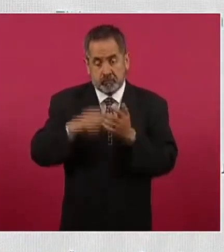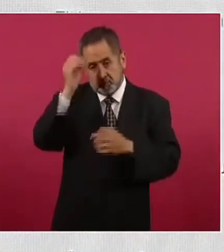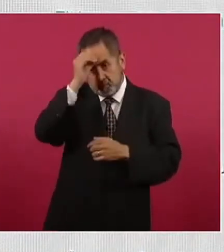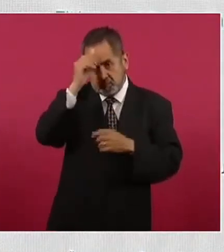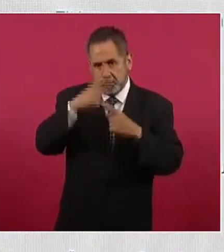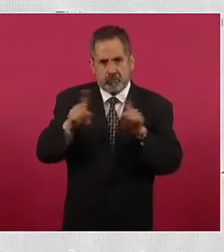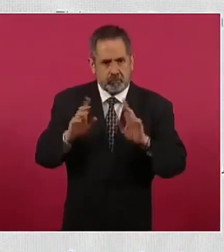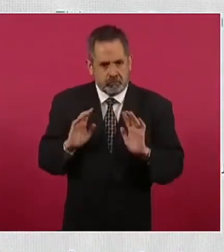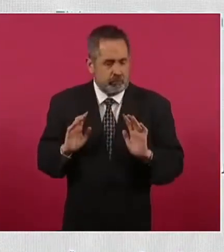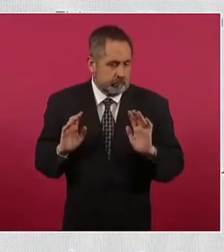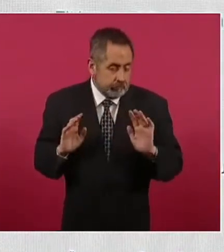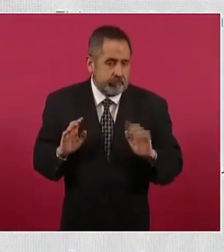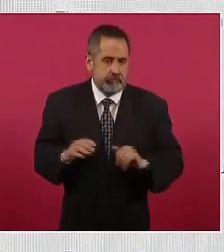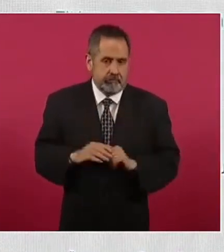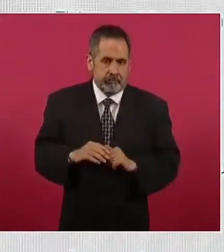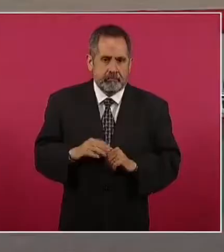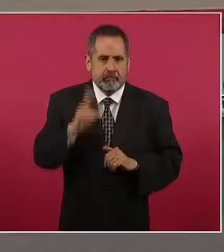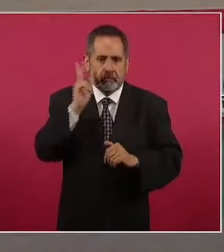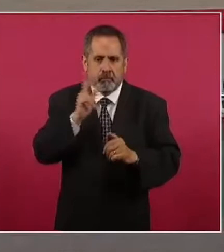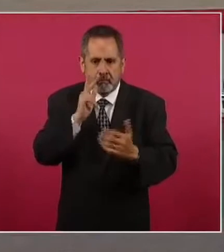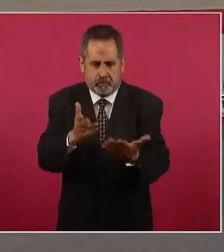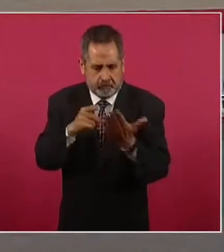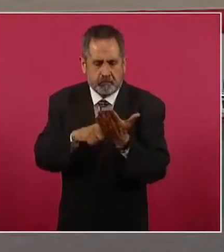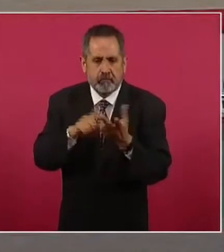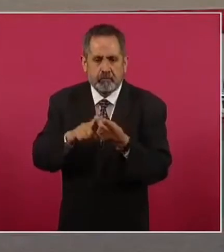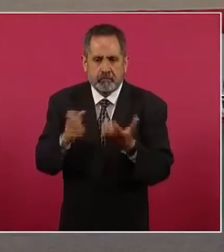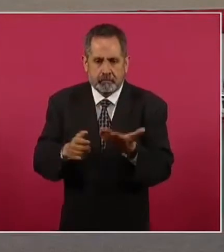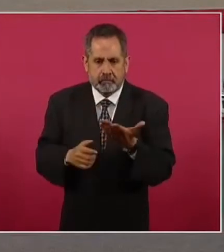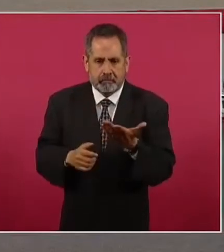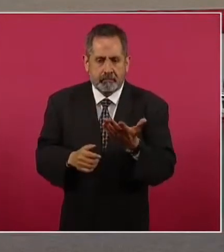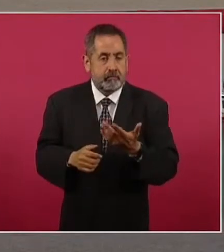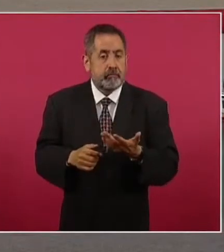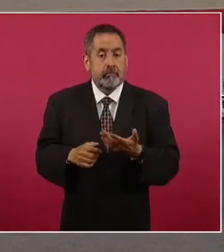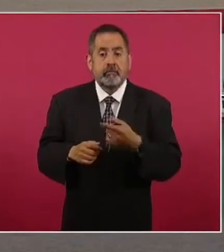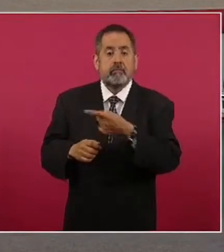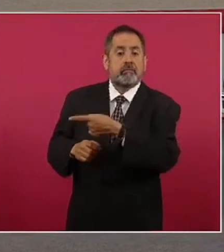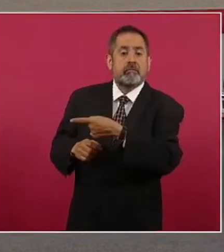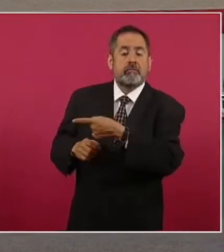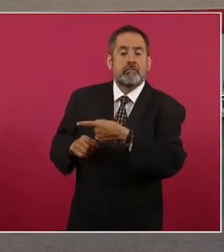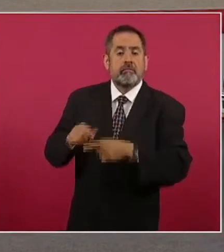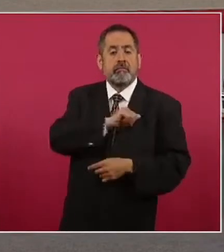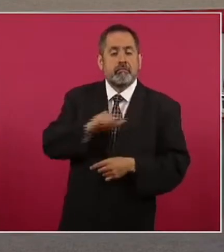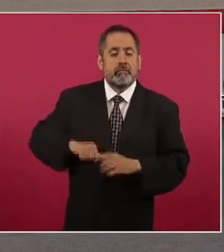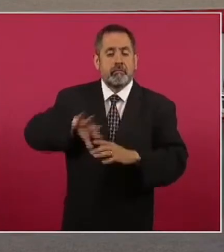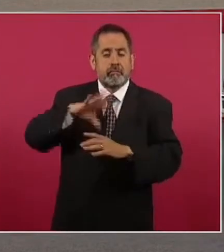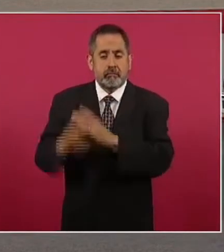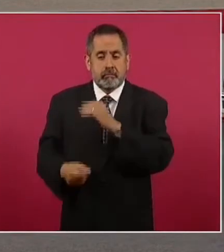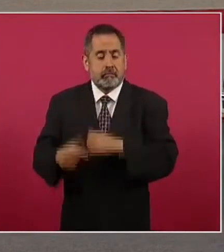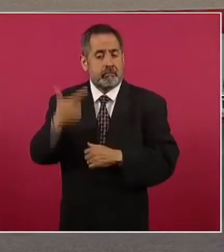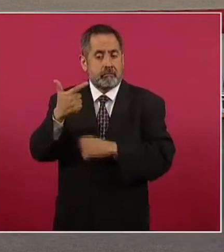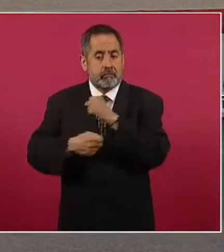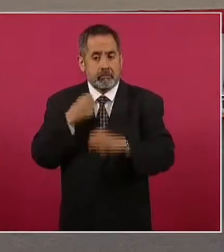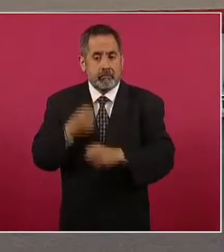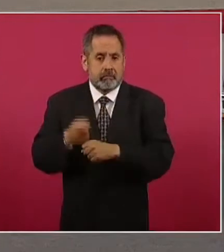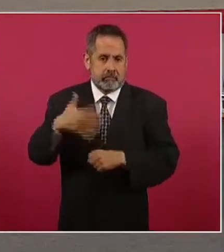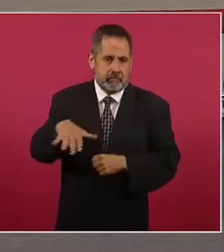opinas lo contrario, me lo pruebas. El caso del alcalde prófugo, 7 años buscando justicia